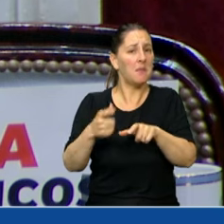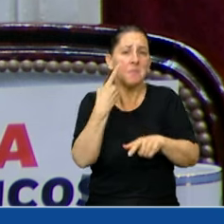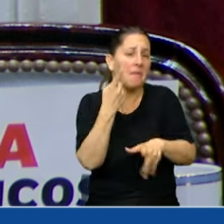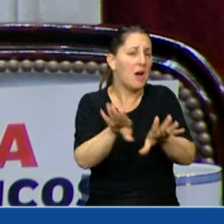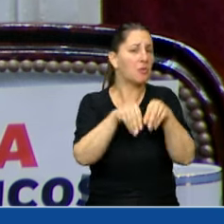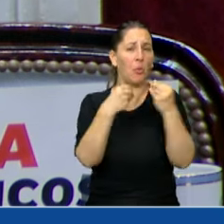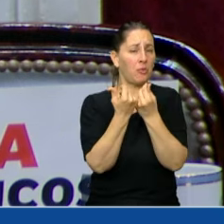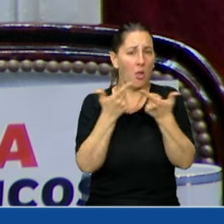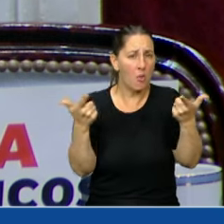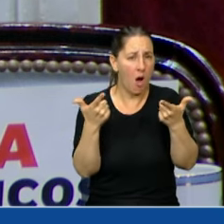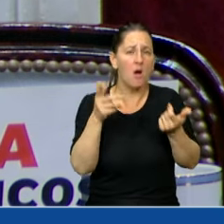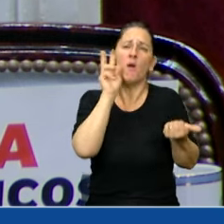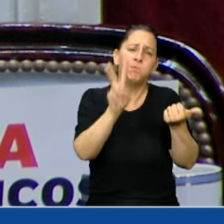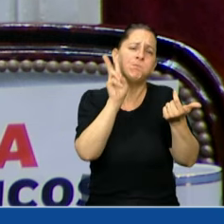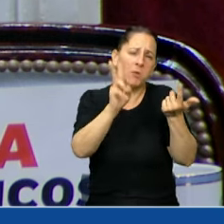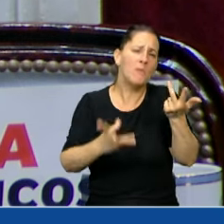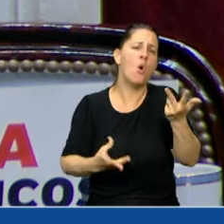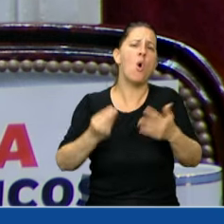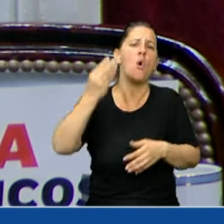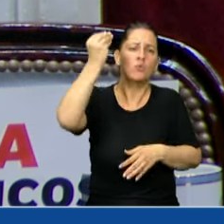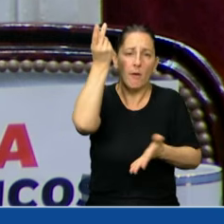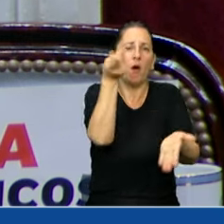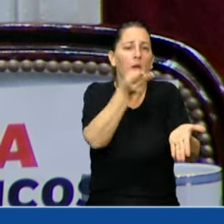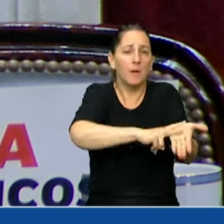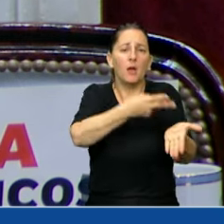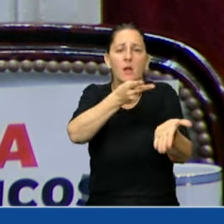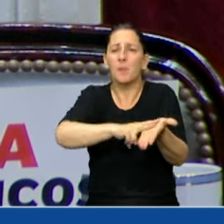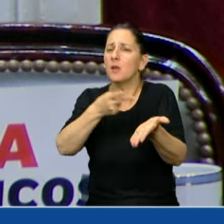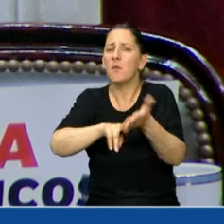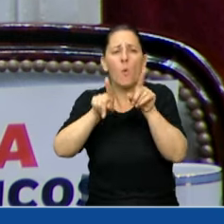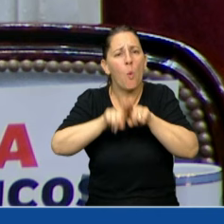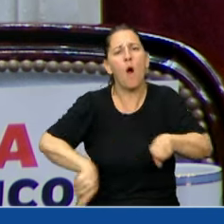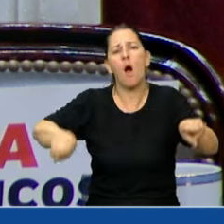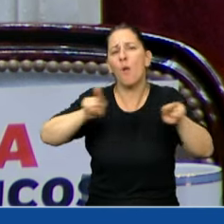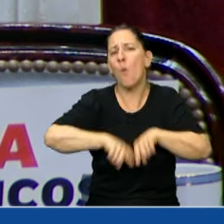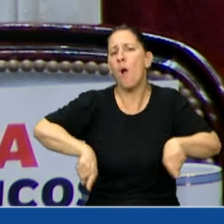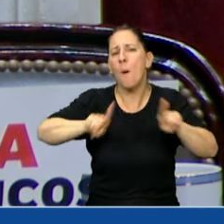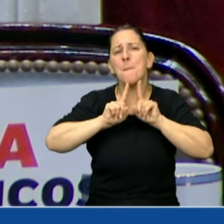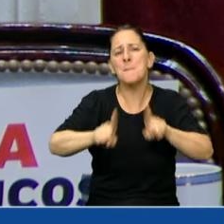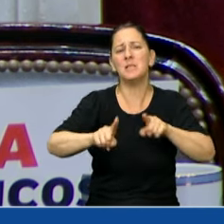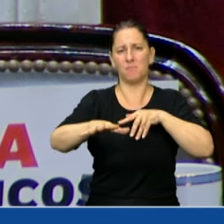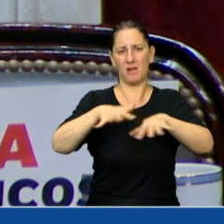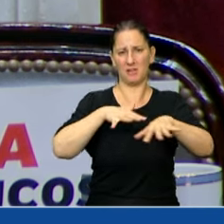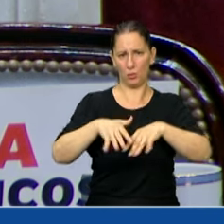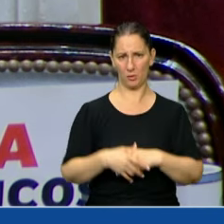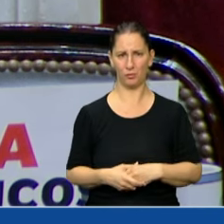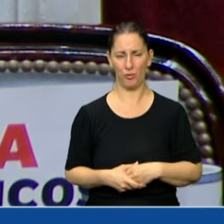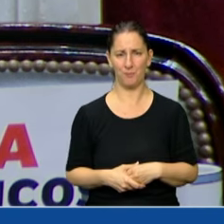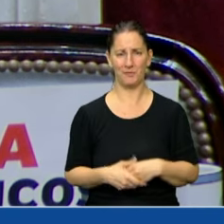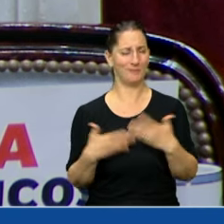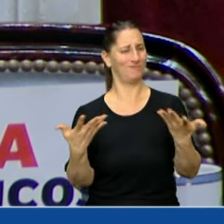lo hemos visto tan sobradas veces y que se repita una y otra vez el mismo argumento